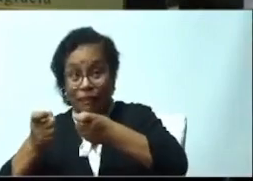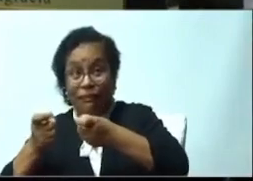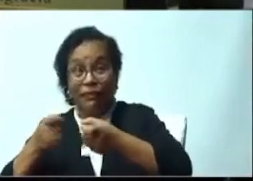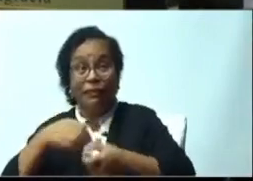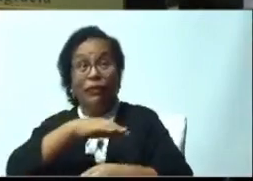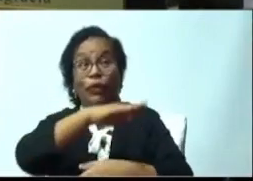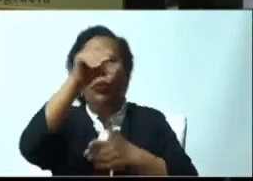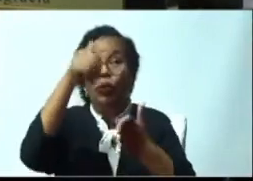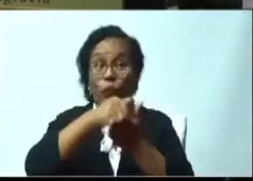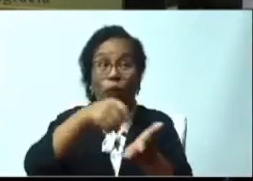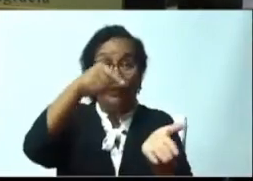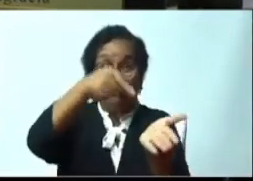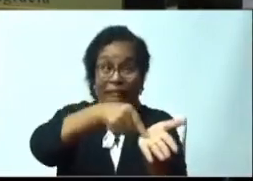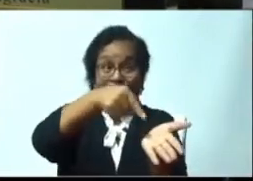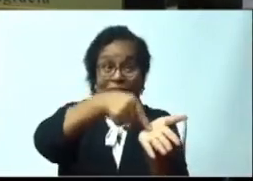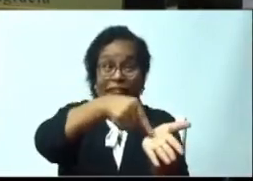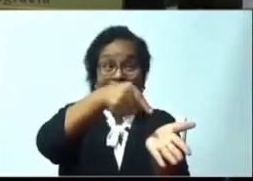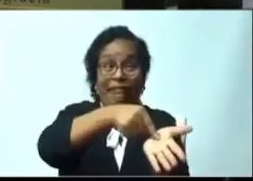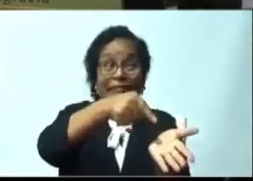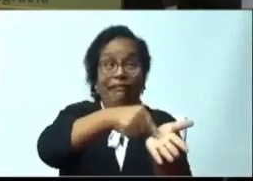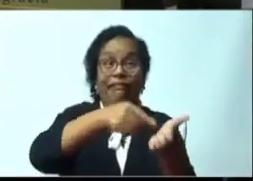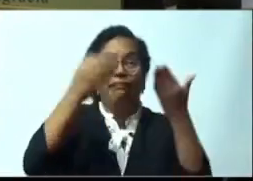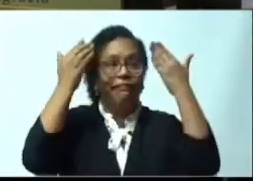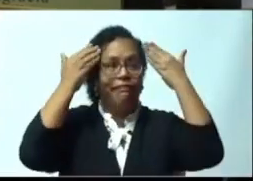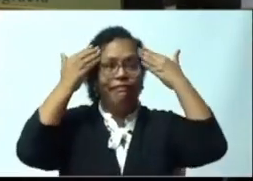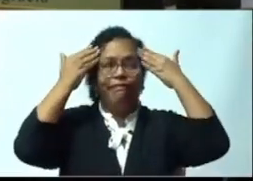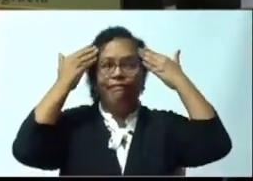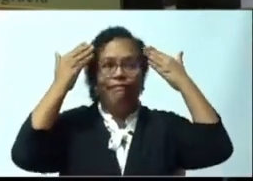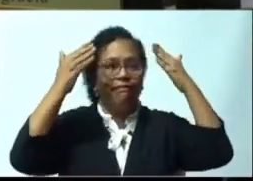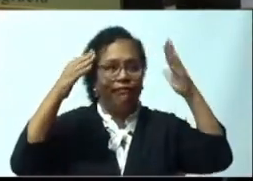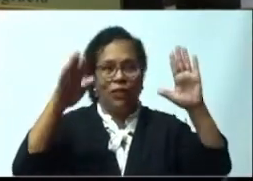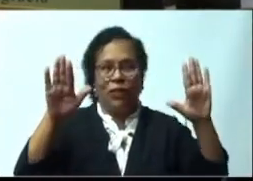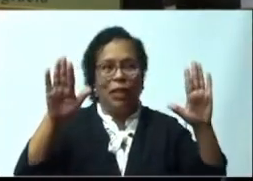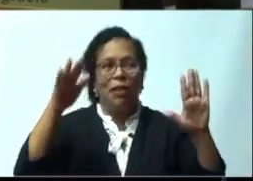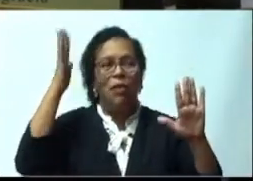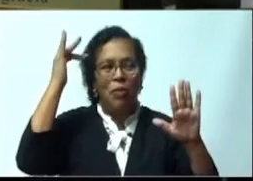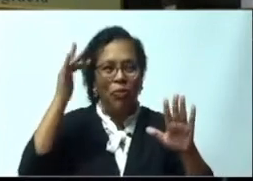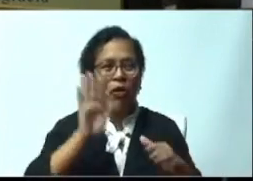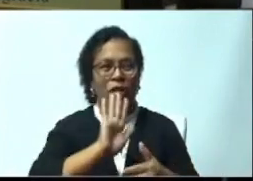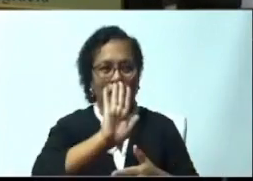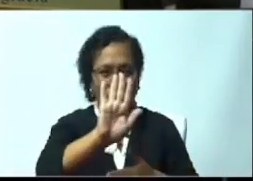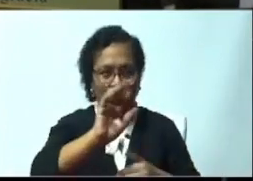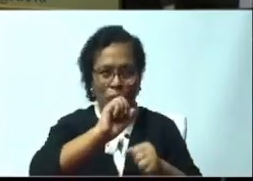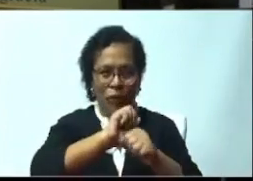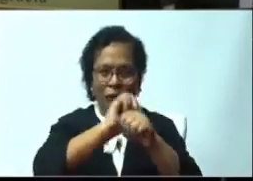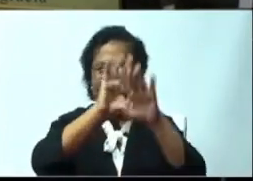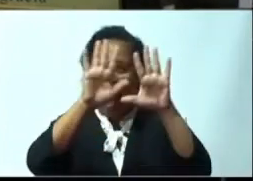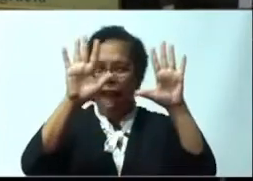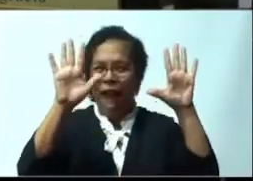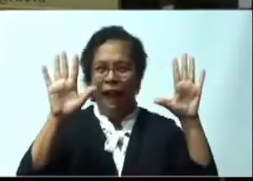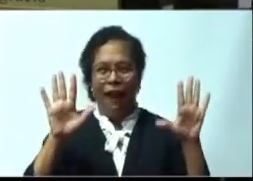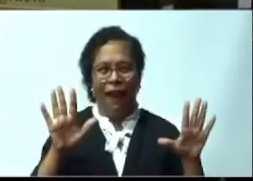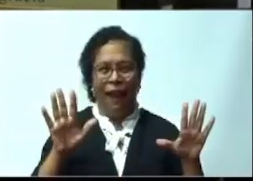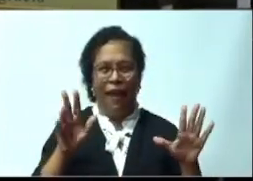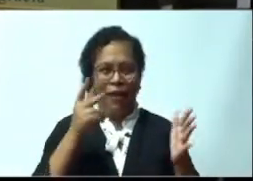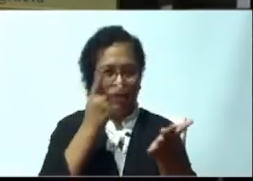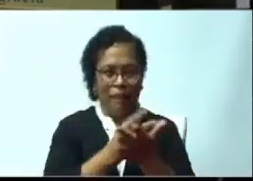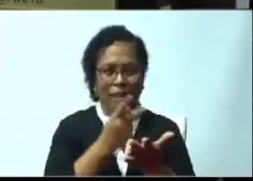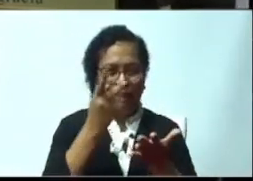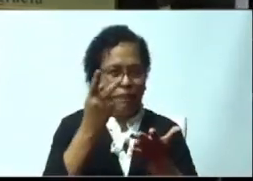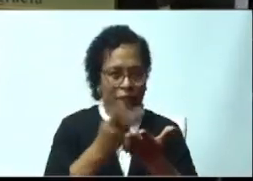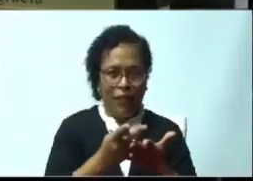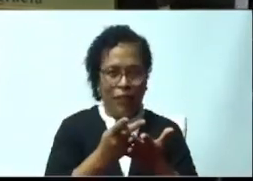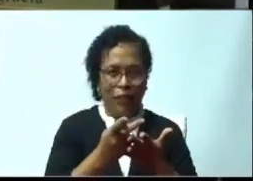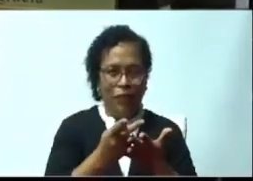endeudamiento. No sabemos el nivel porque no se transparentiza en este presupuesto lo que tiene que ver con